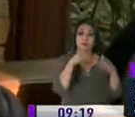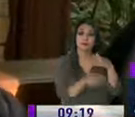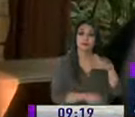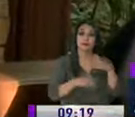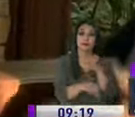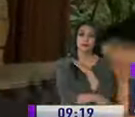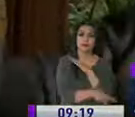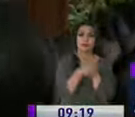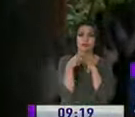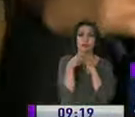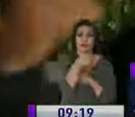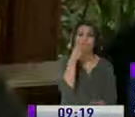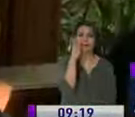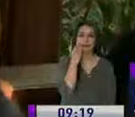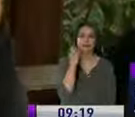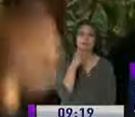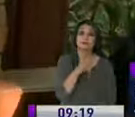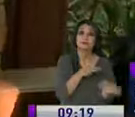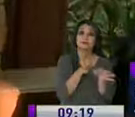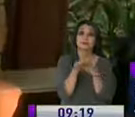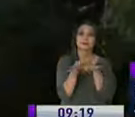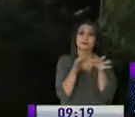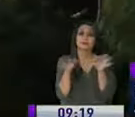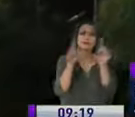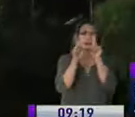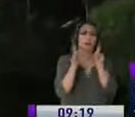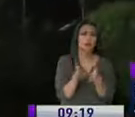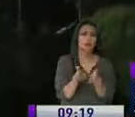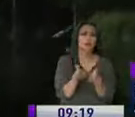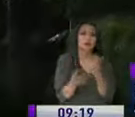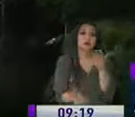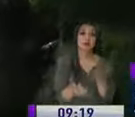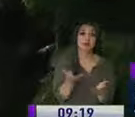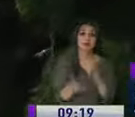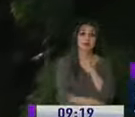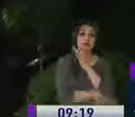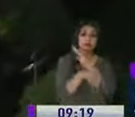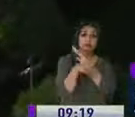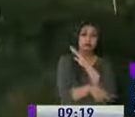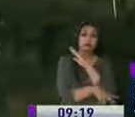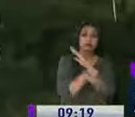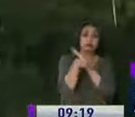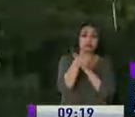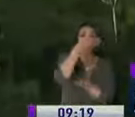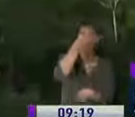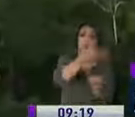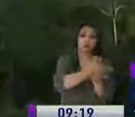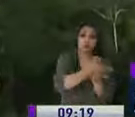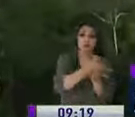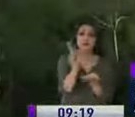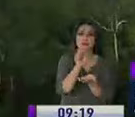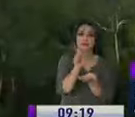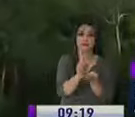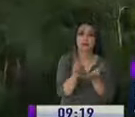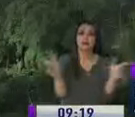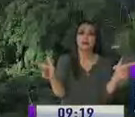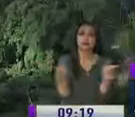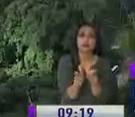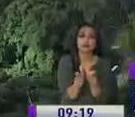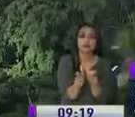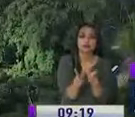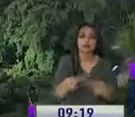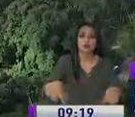Reyes, señala que hay que aclarar que con esta interrogante no se suspende la extracción del crudo, sino que simplemente se reduce